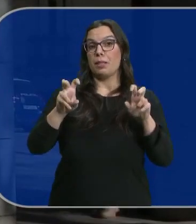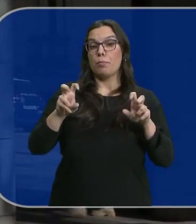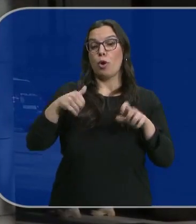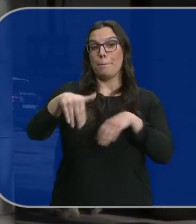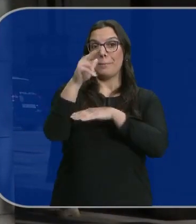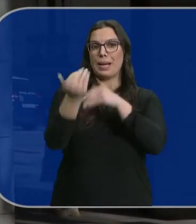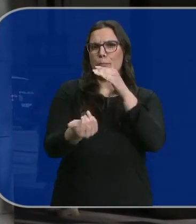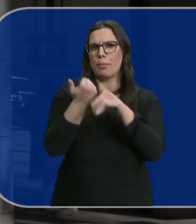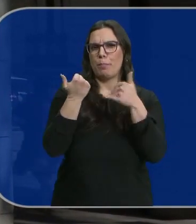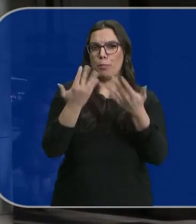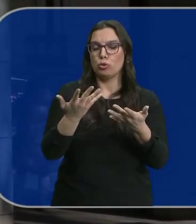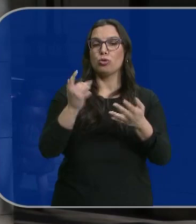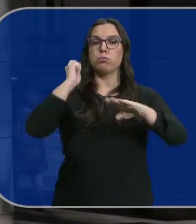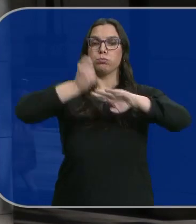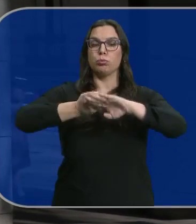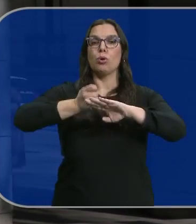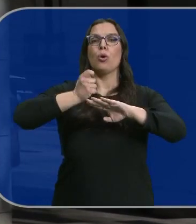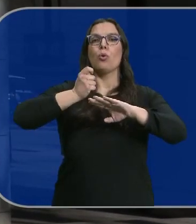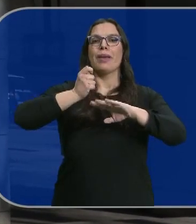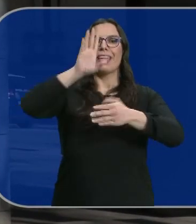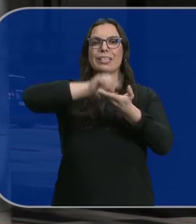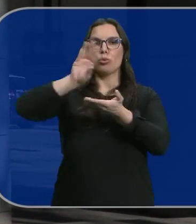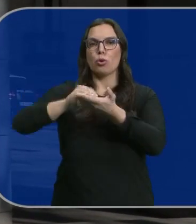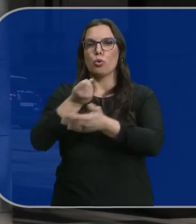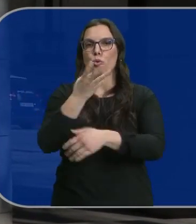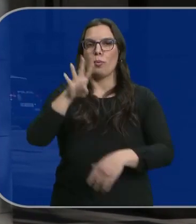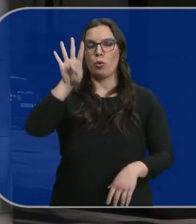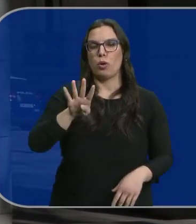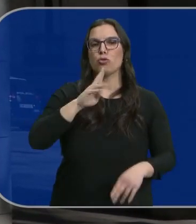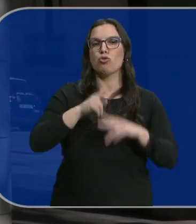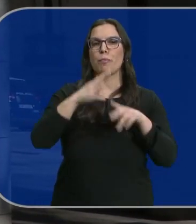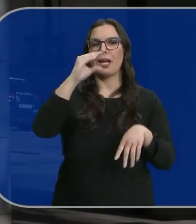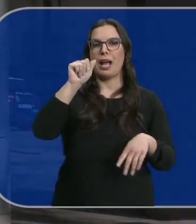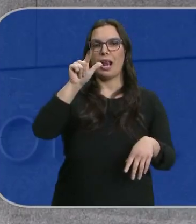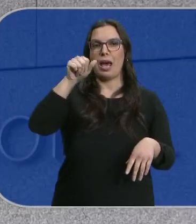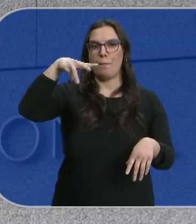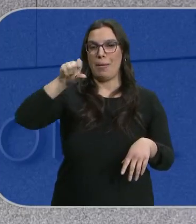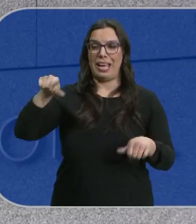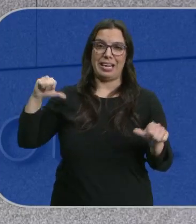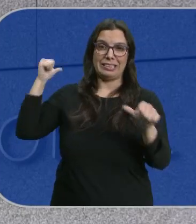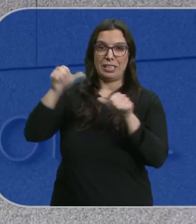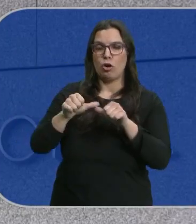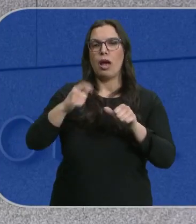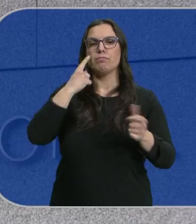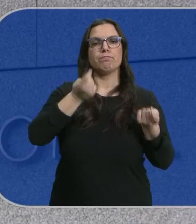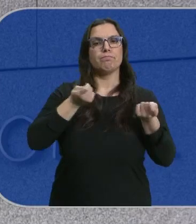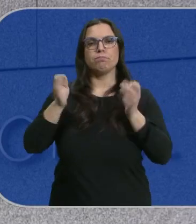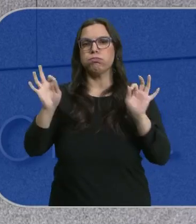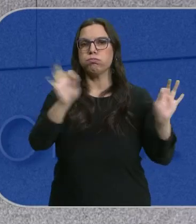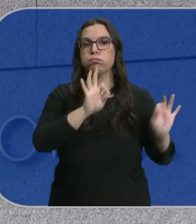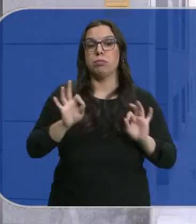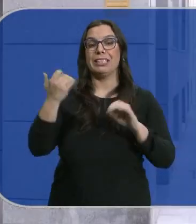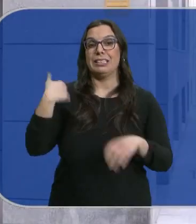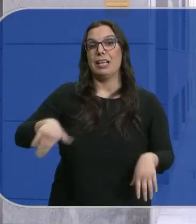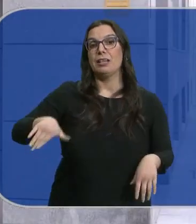primera hora y ante el juez de instrucción número 4, José Luis Calama, que ha dirigido todo el operativo y quien, después de escuchar